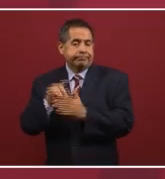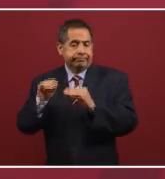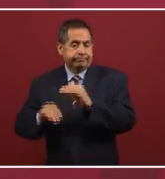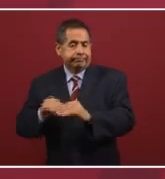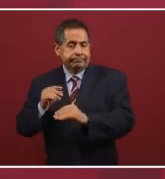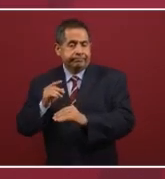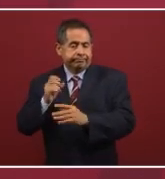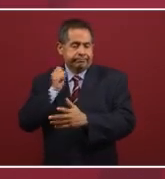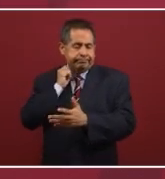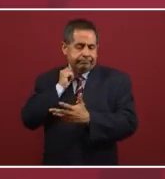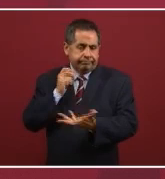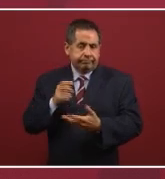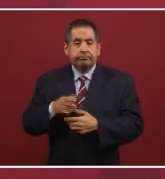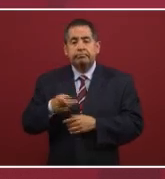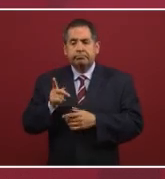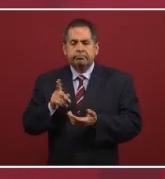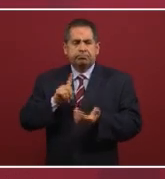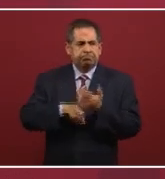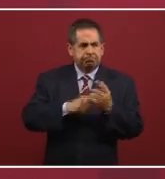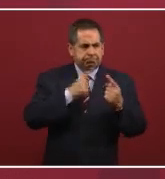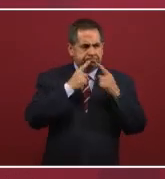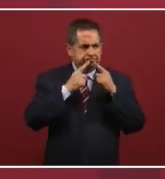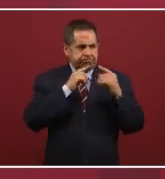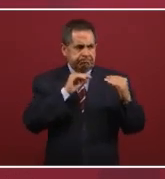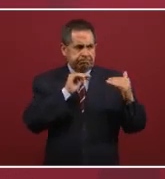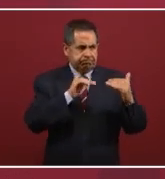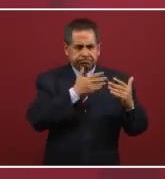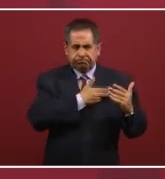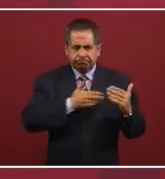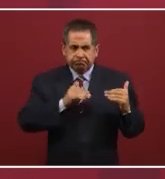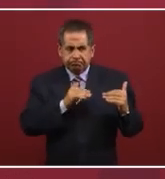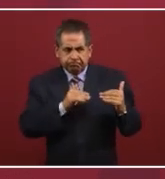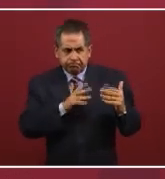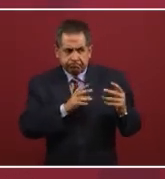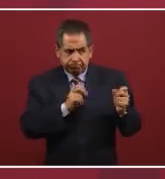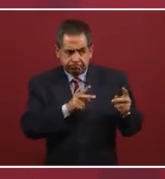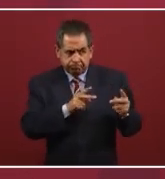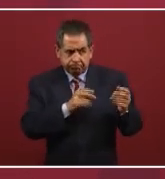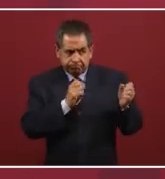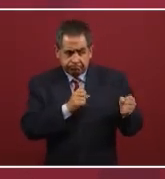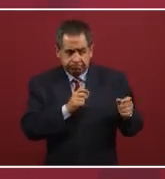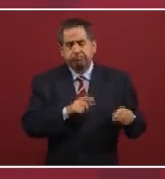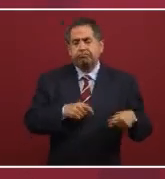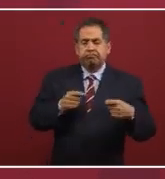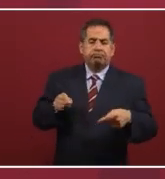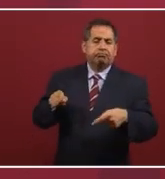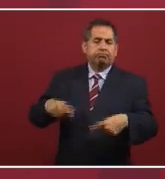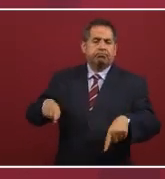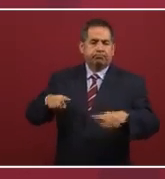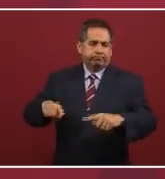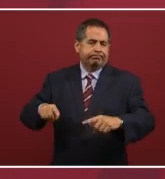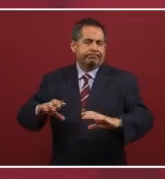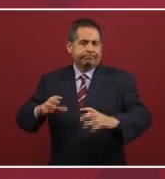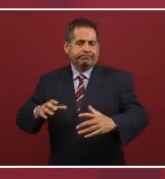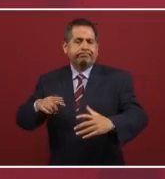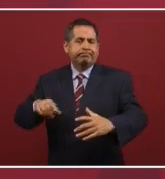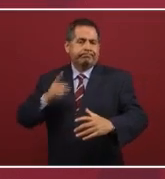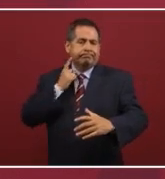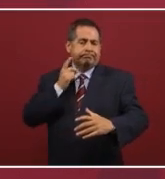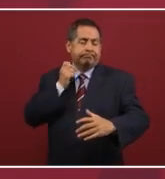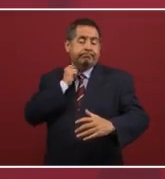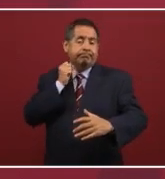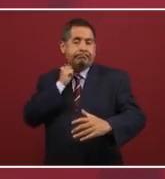los que preparan y son los que en un momento dado lanzan a